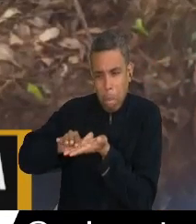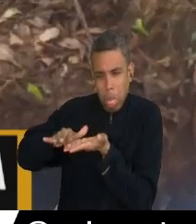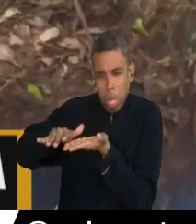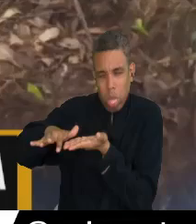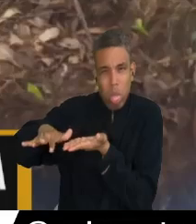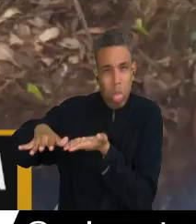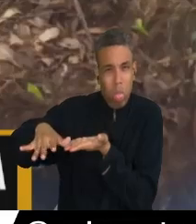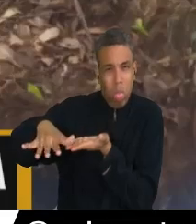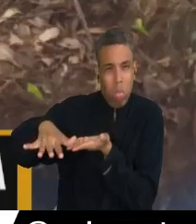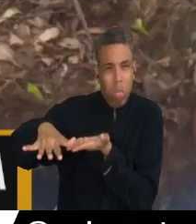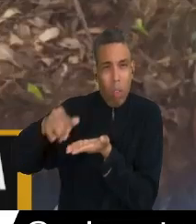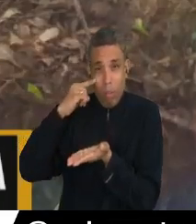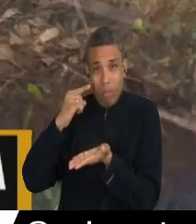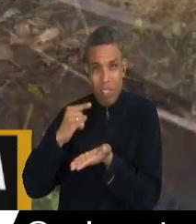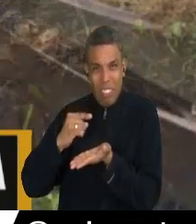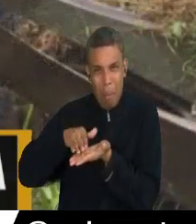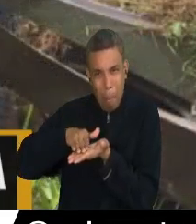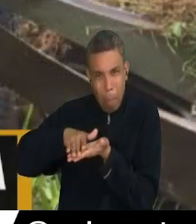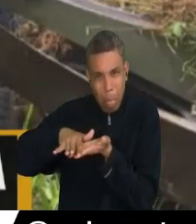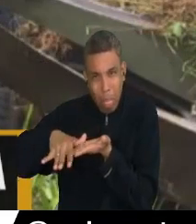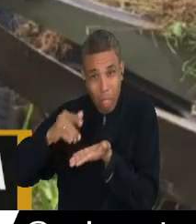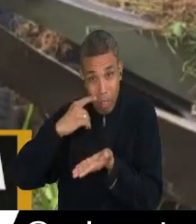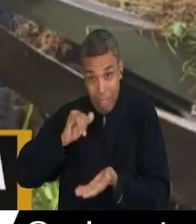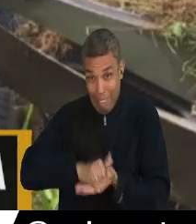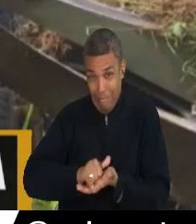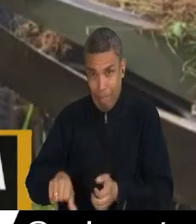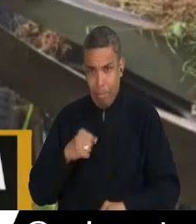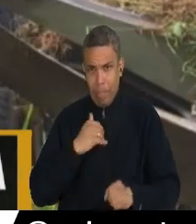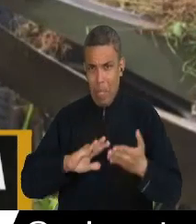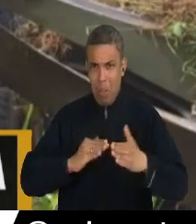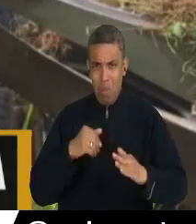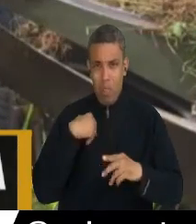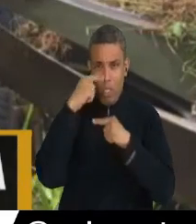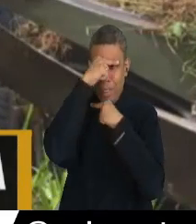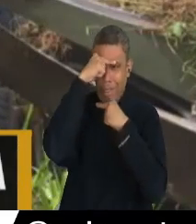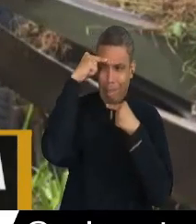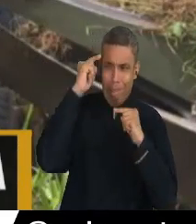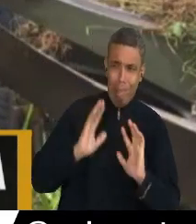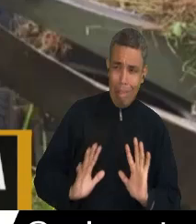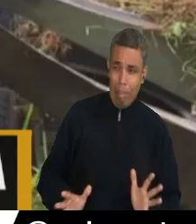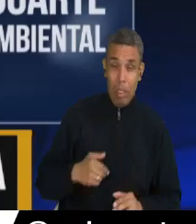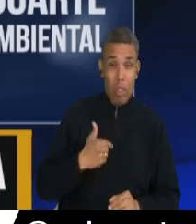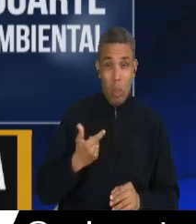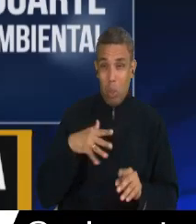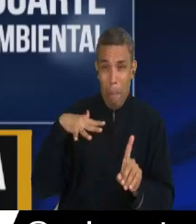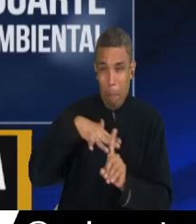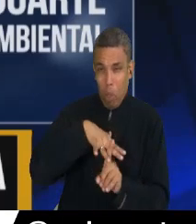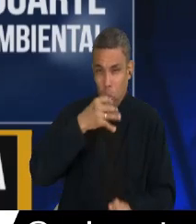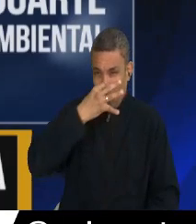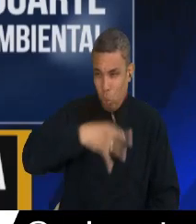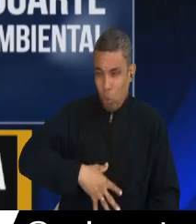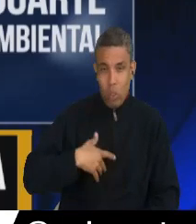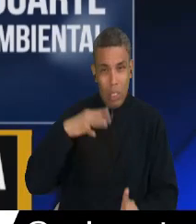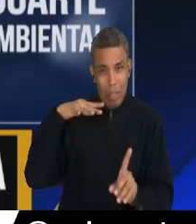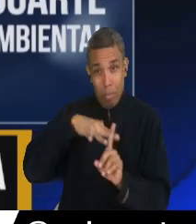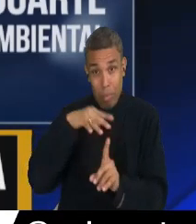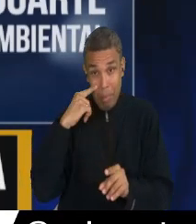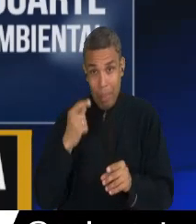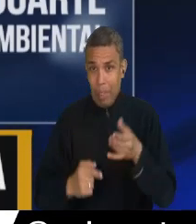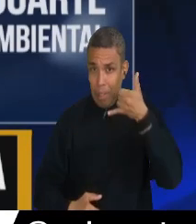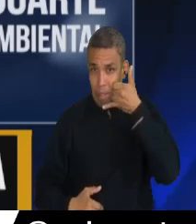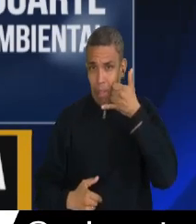a una quebrada del lugar por un accidente de tránsito. Habitantes del sector denuncian que la fuente hídrica quedó contaminada. Todo ese combustible, por la noche